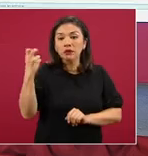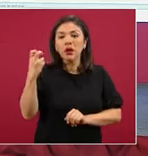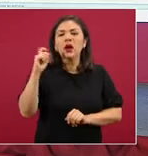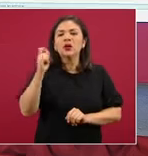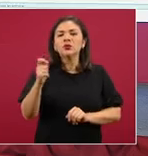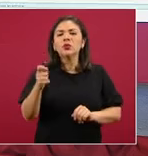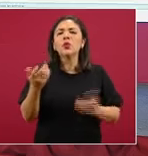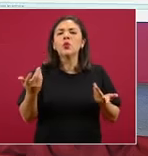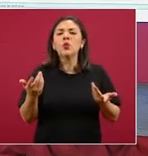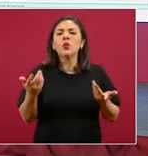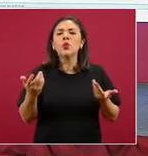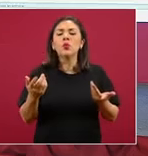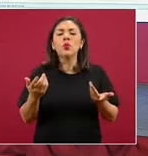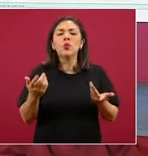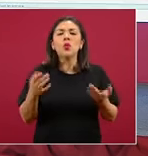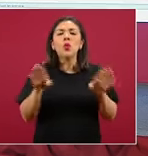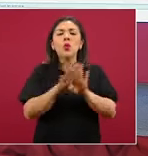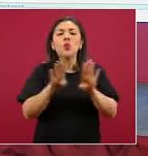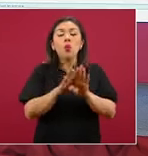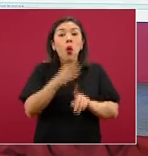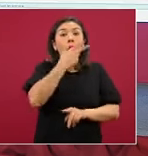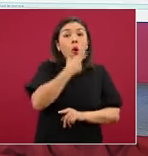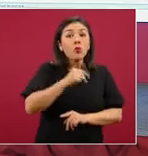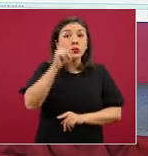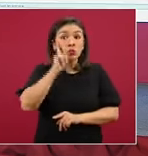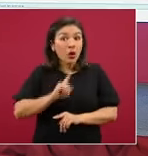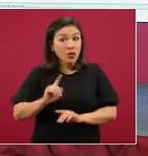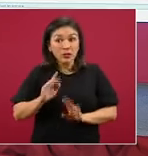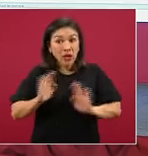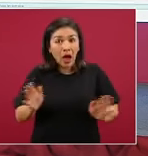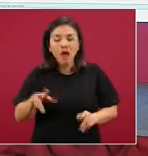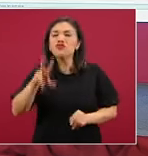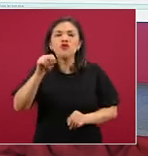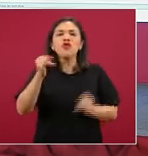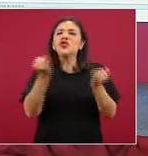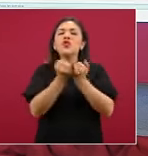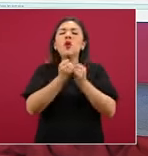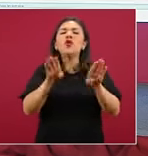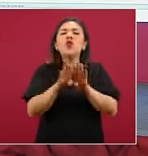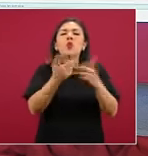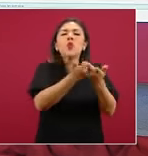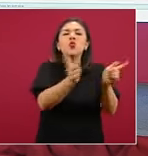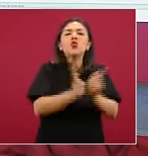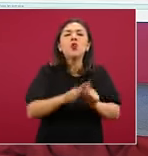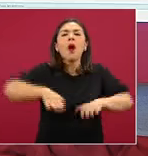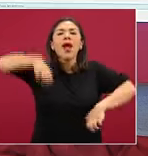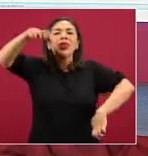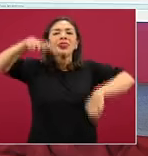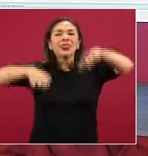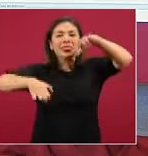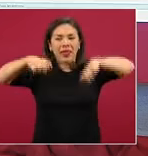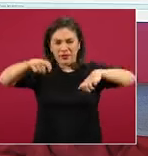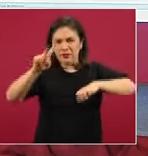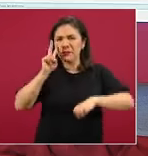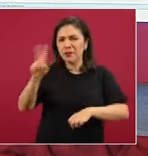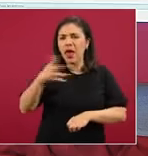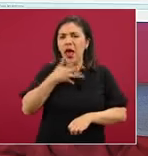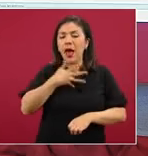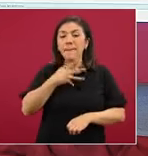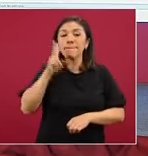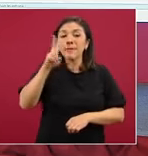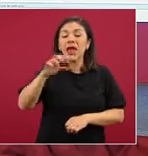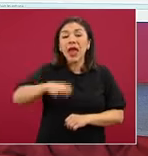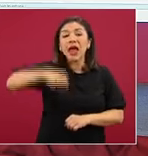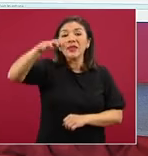estratificado no solamente por hombres y mujeres, sino también por categorías de edad. Y como pueden ver, aquí tenemos la categoría